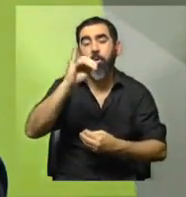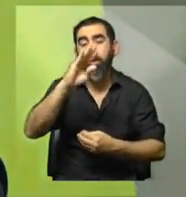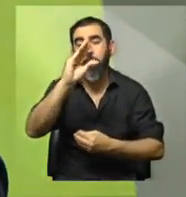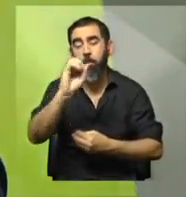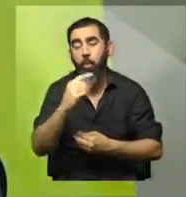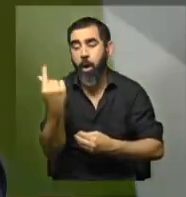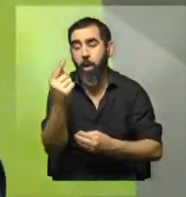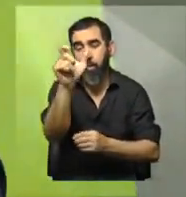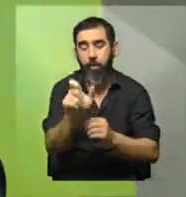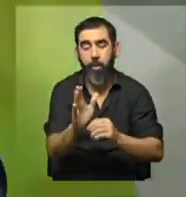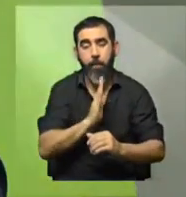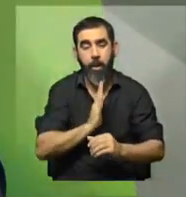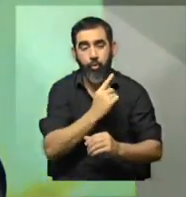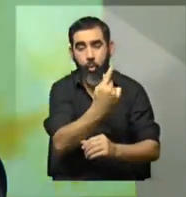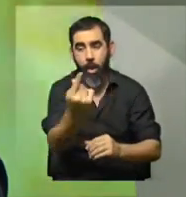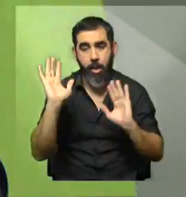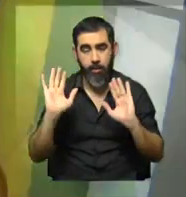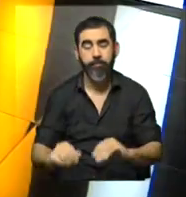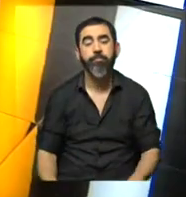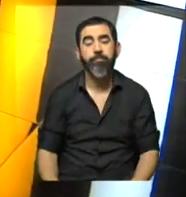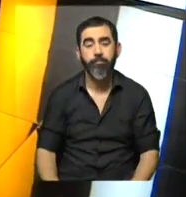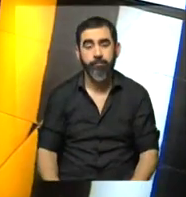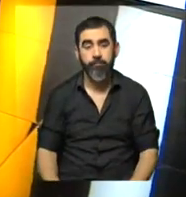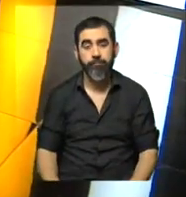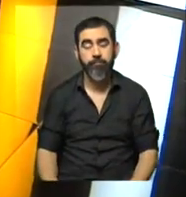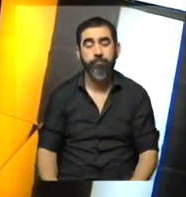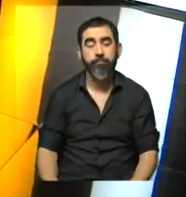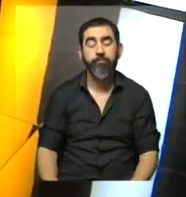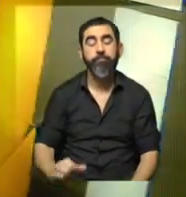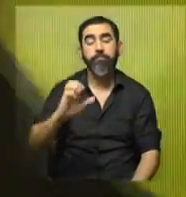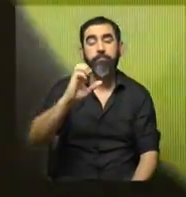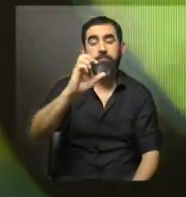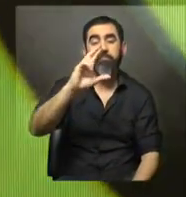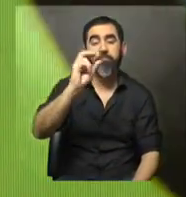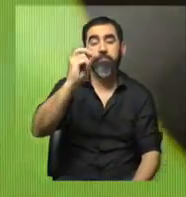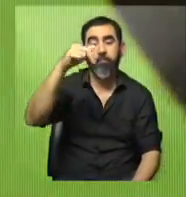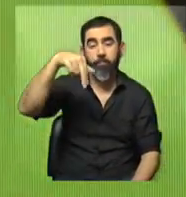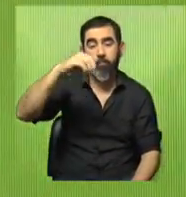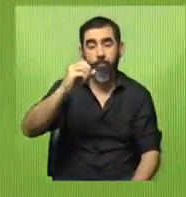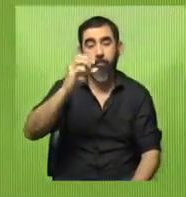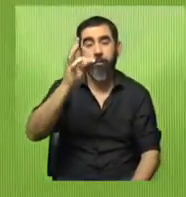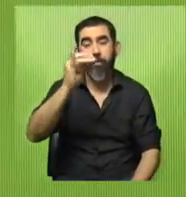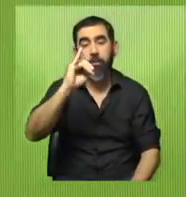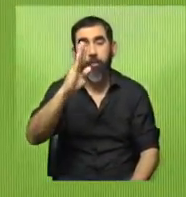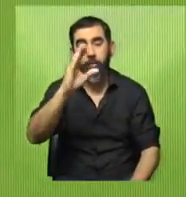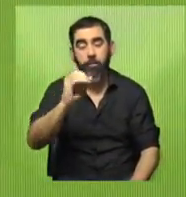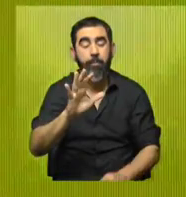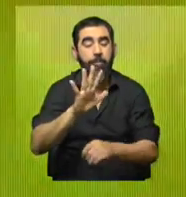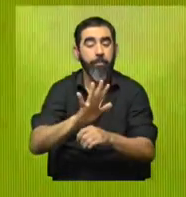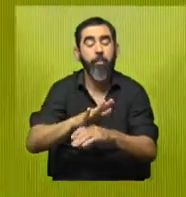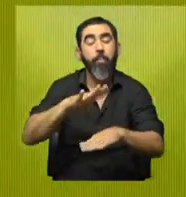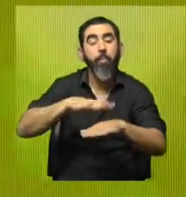¿no? Exactamente. Bueno, el cronotipo lo definimos como ese momento del día